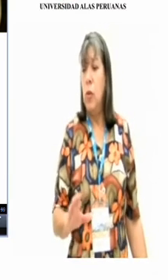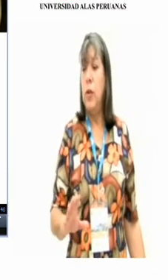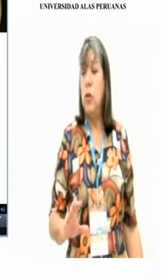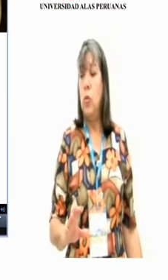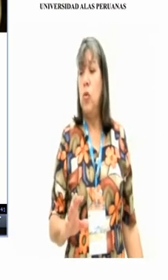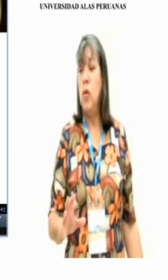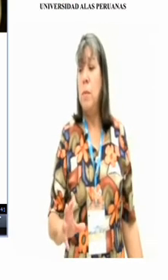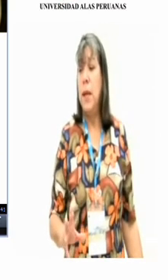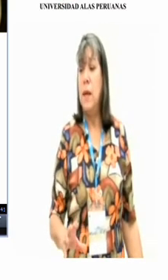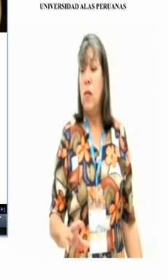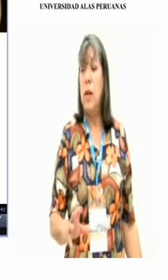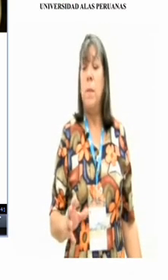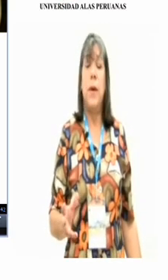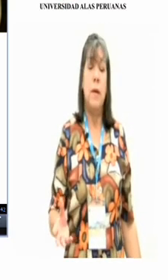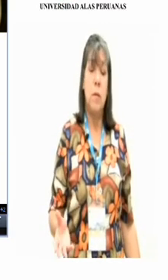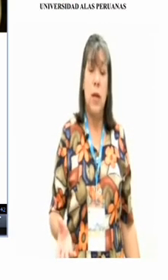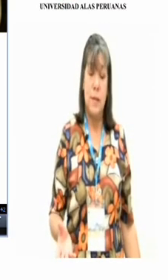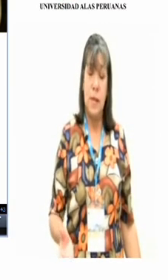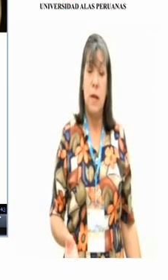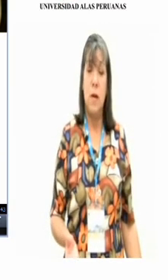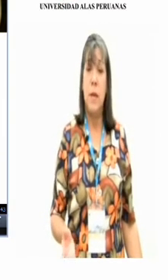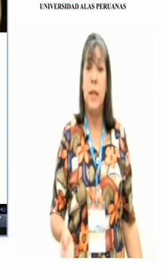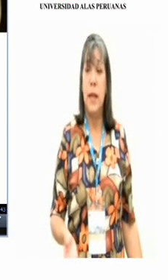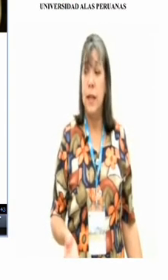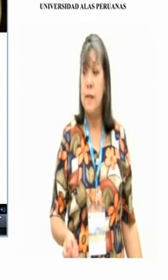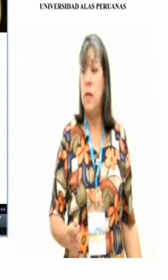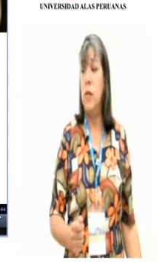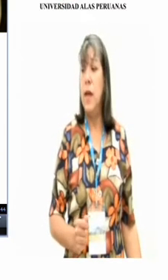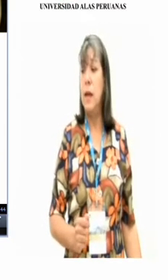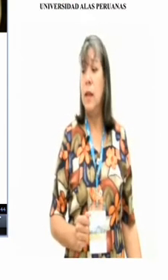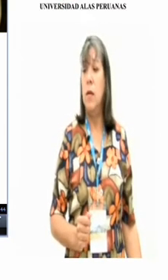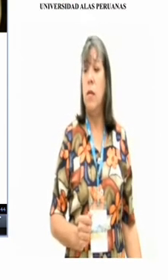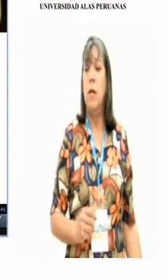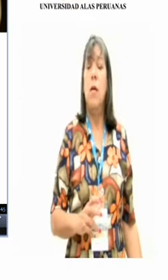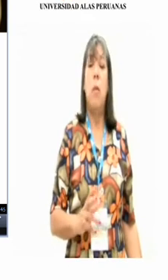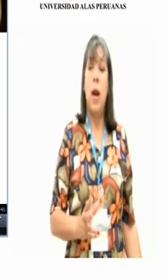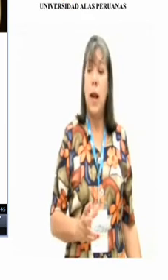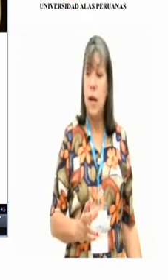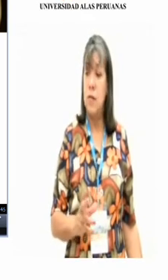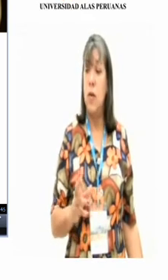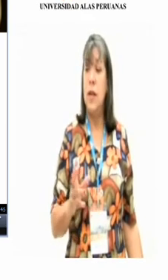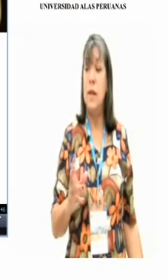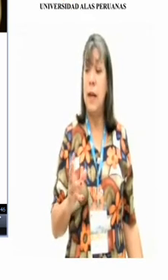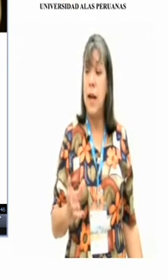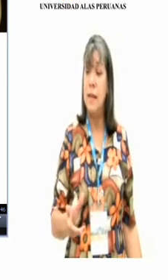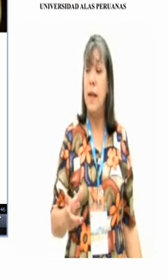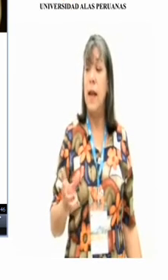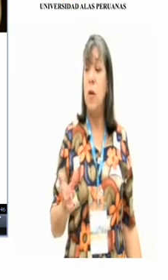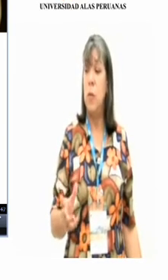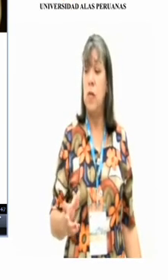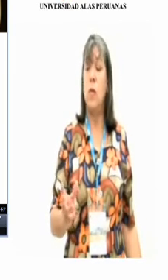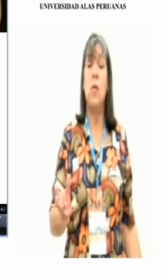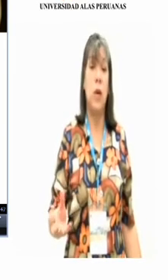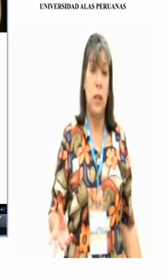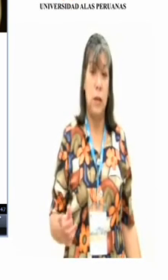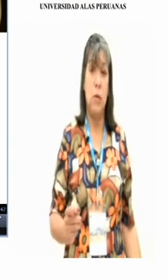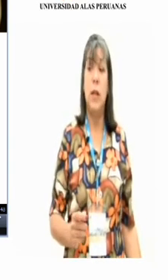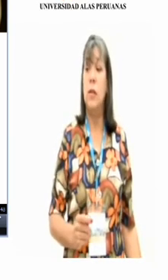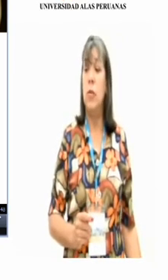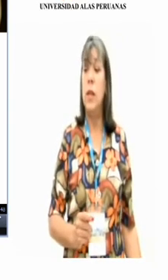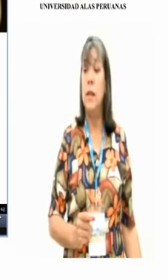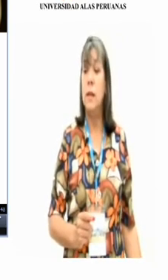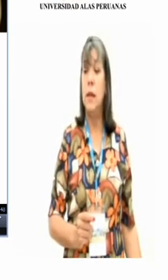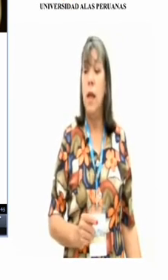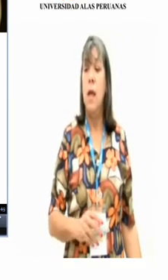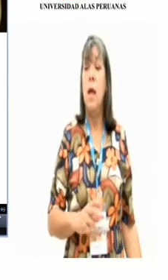Tenemos pues que todo esto tuvo sus implicaciones, pues como les decía anteriormente, en el diseño didáctico, por las relaciones entre las tareas y los procesos